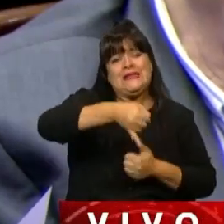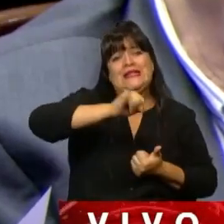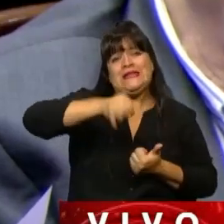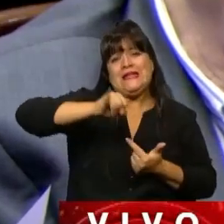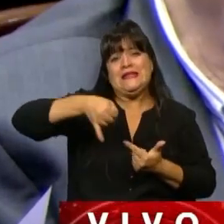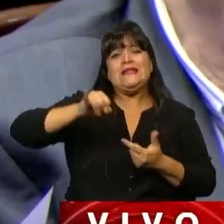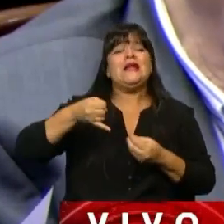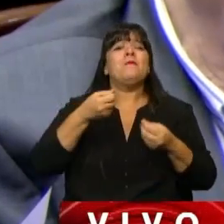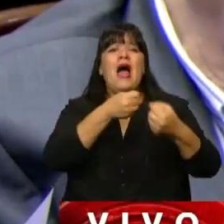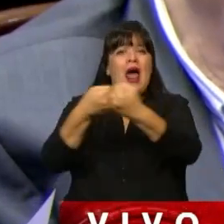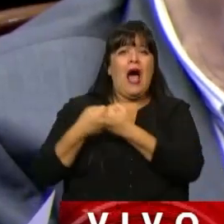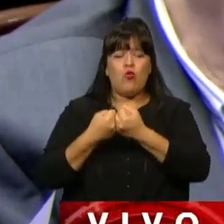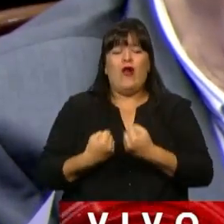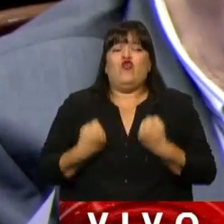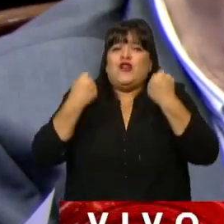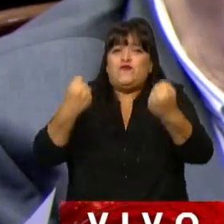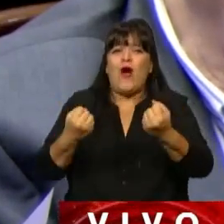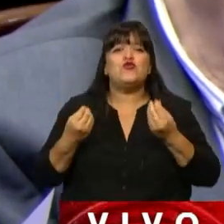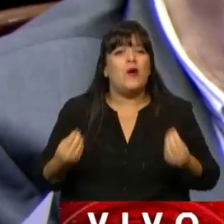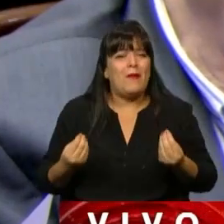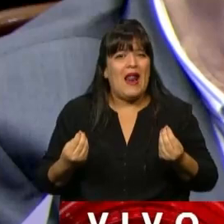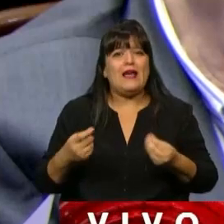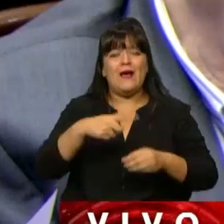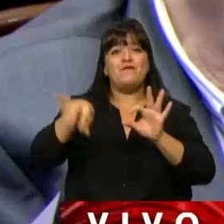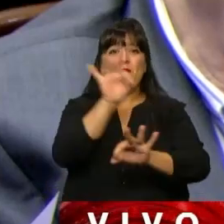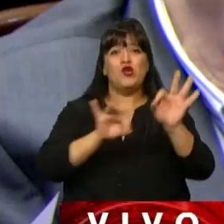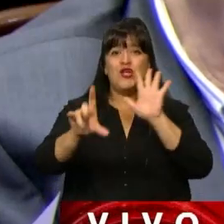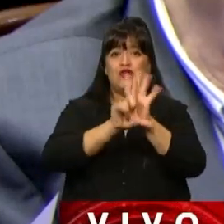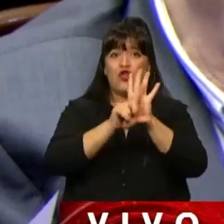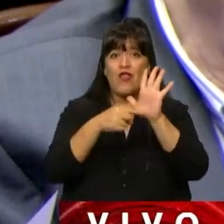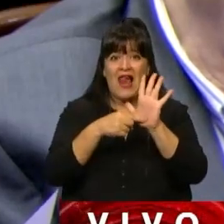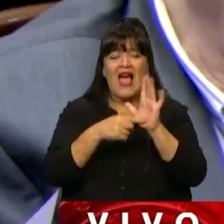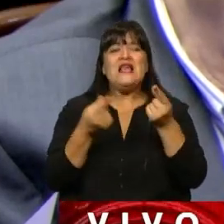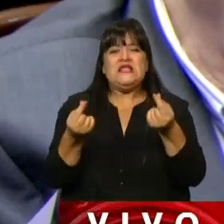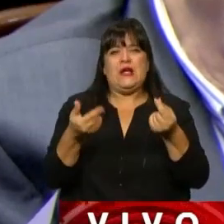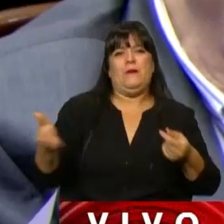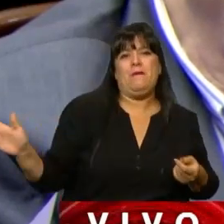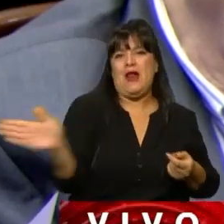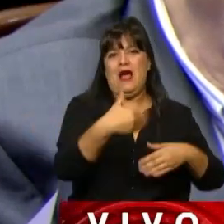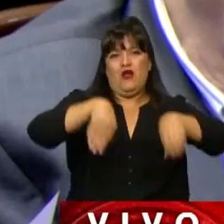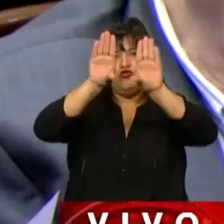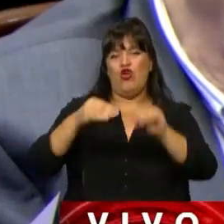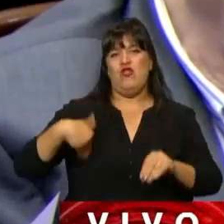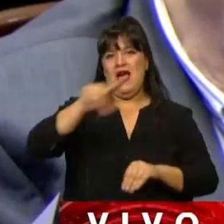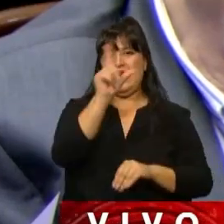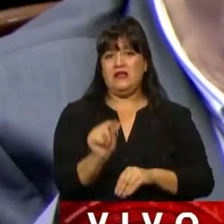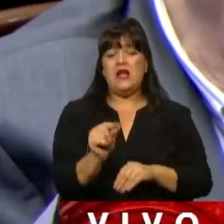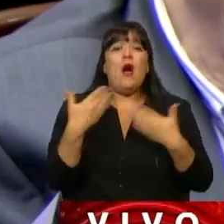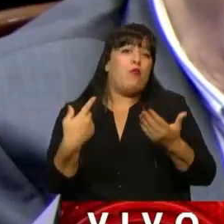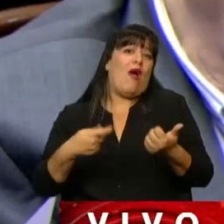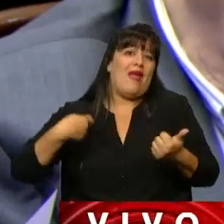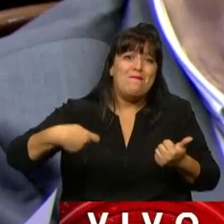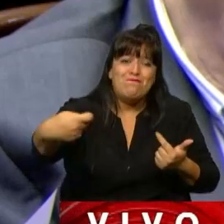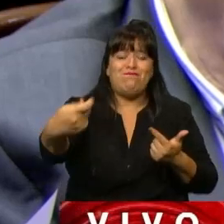gran esfuerzo, para traer en definitiva un proyecto de ley que sirva a toda la Argentina, que nos permita refinanciar